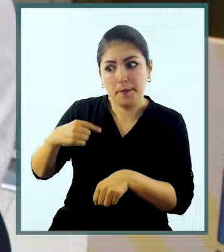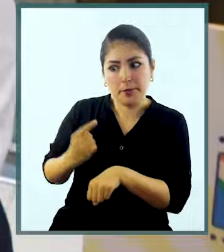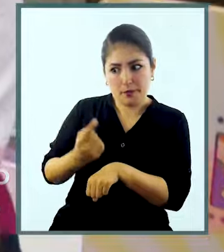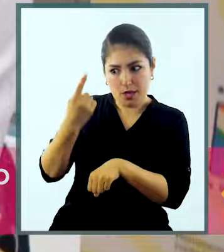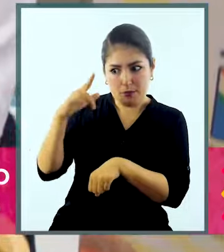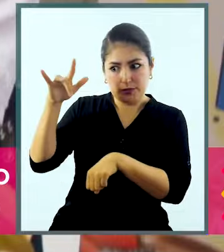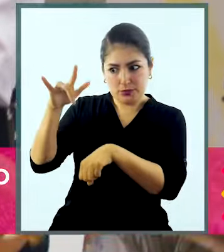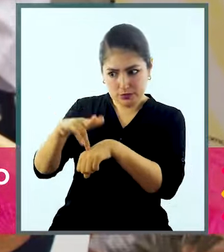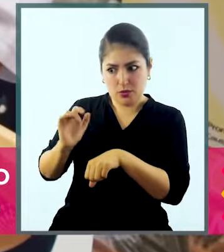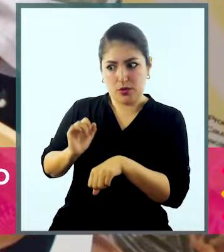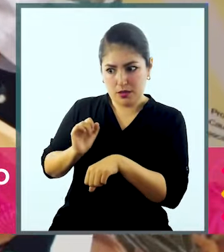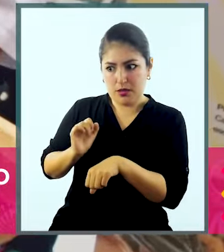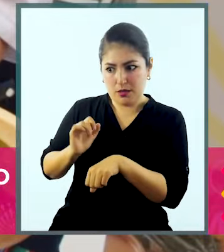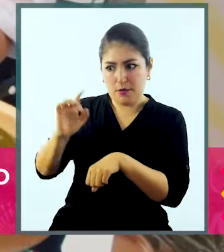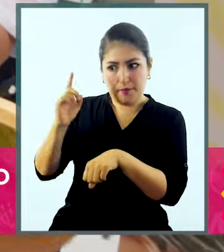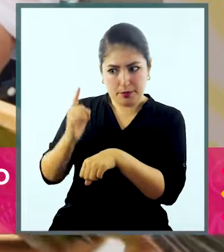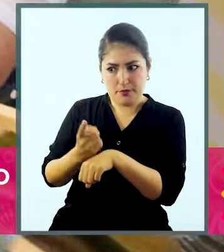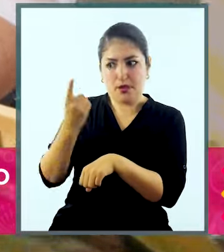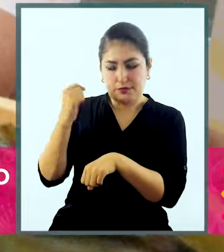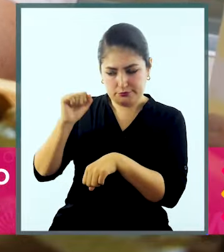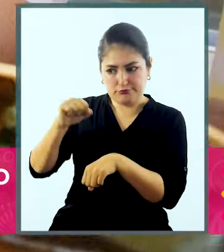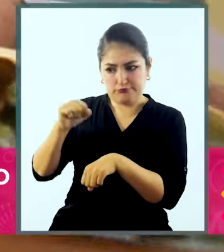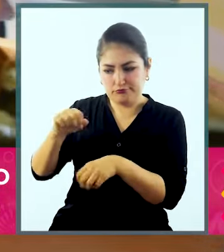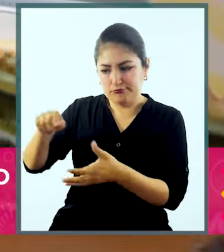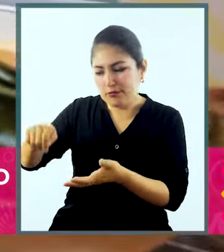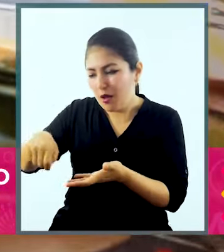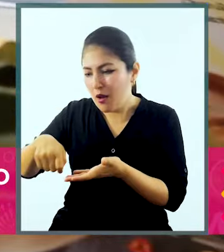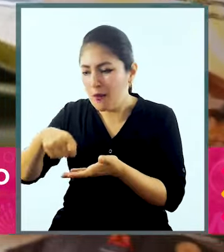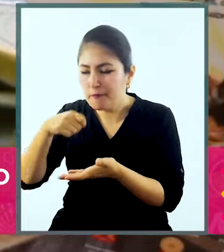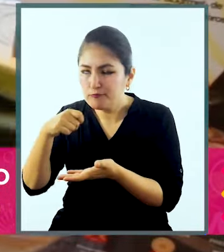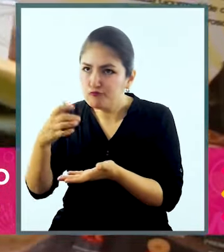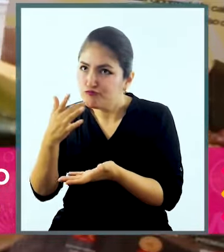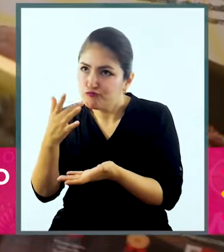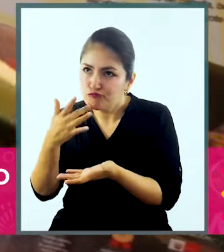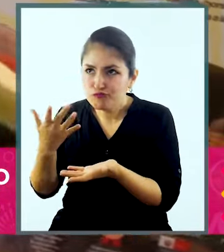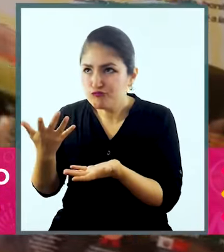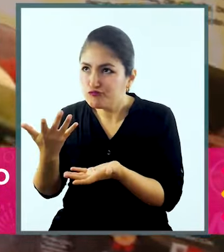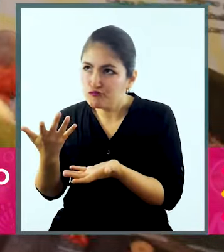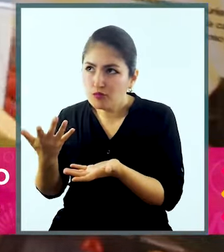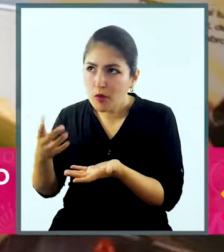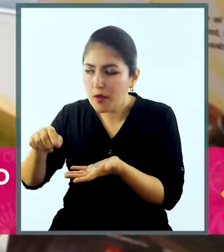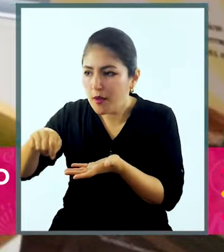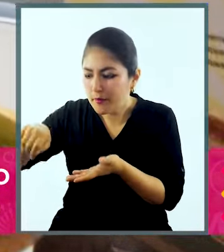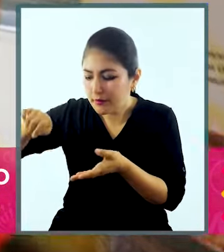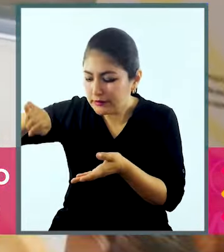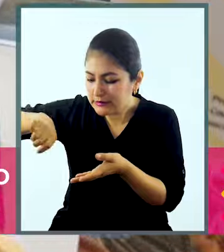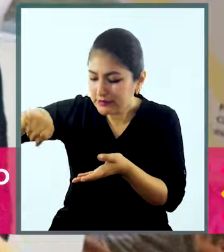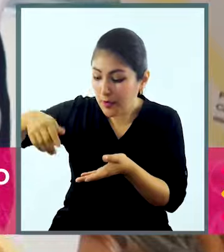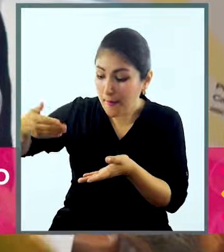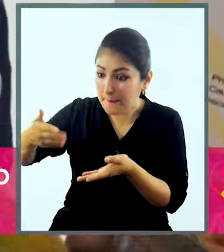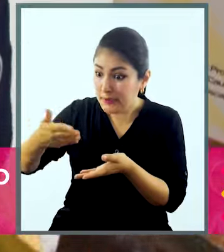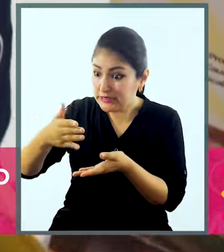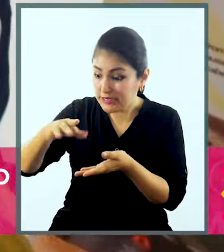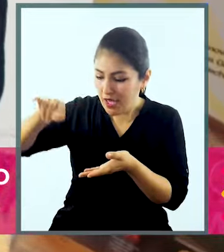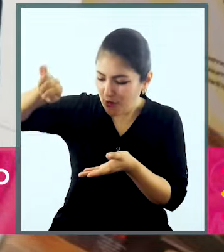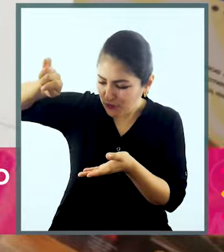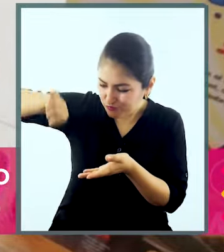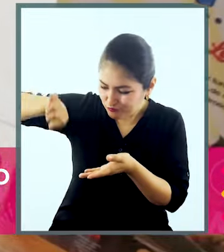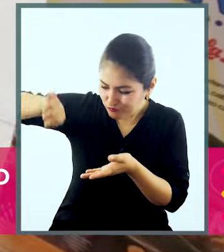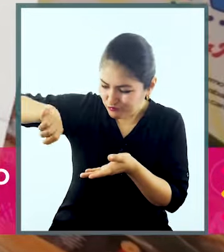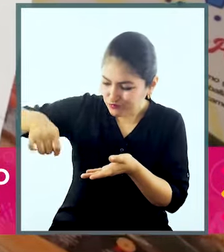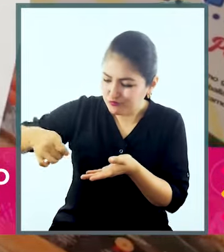Es la primera vez que yo pruebo la causa de pescado. A ver. Uy, vamos a darle